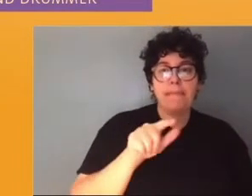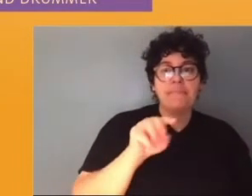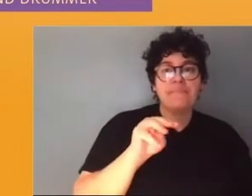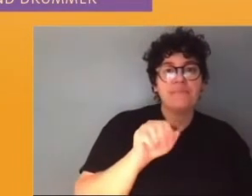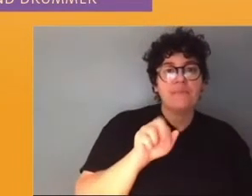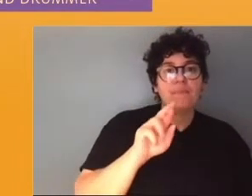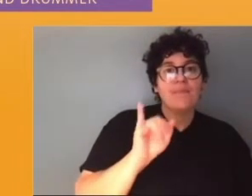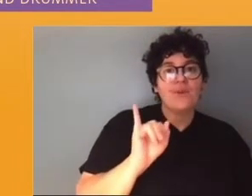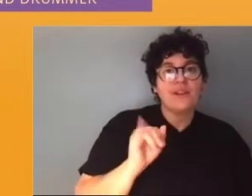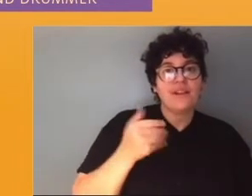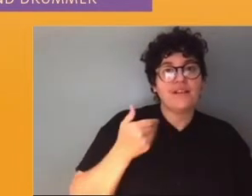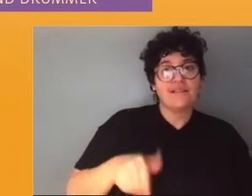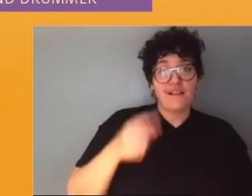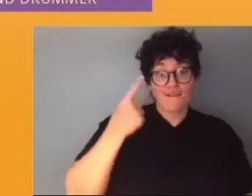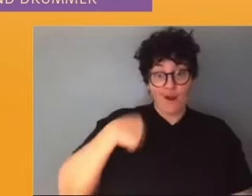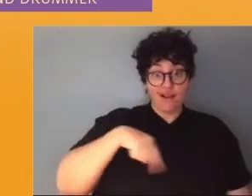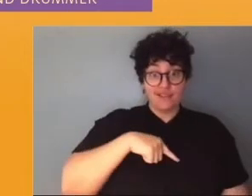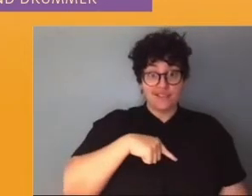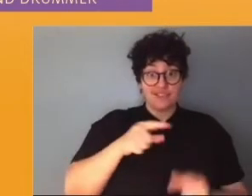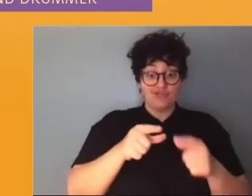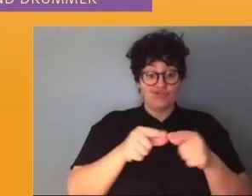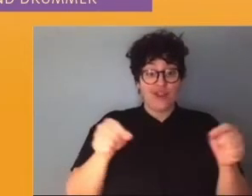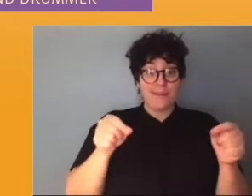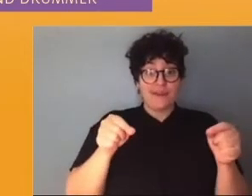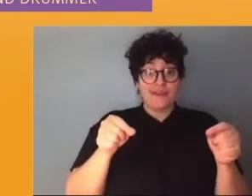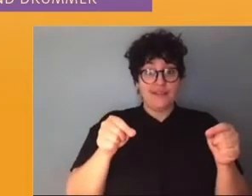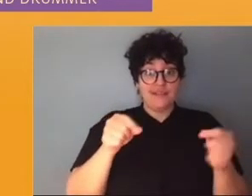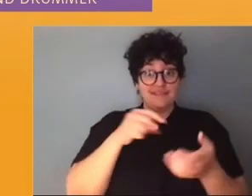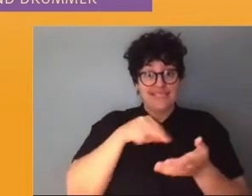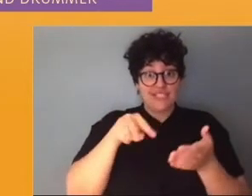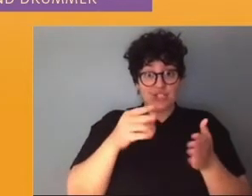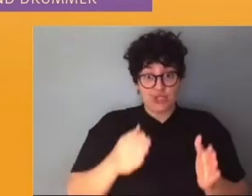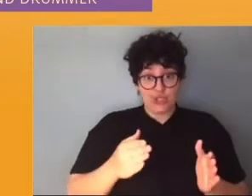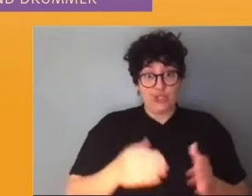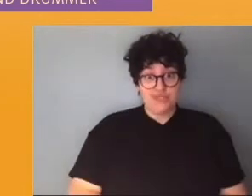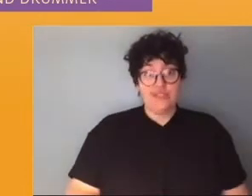Para las personas que bailan danza japonesa,